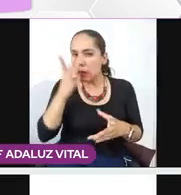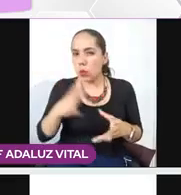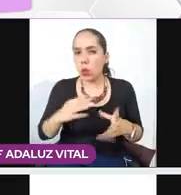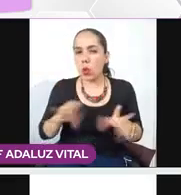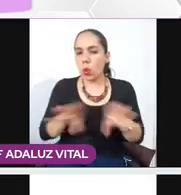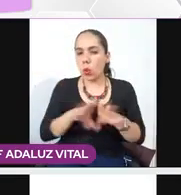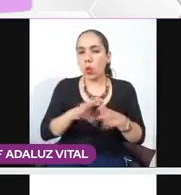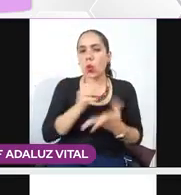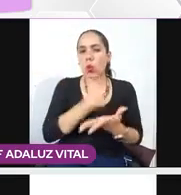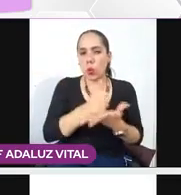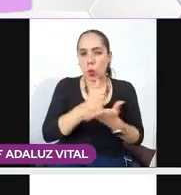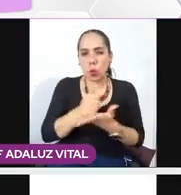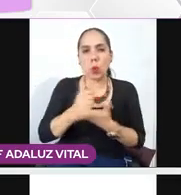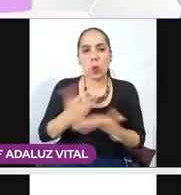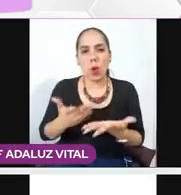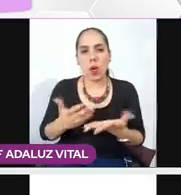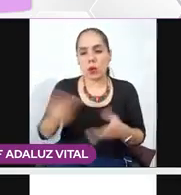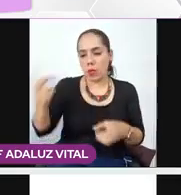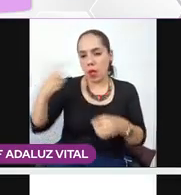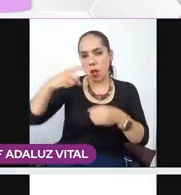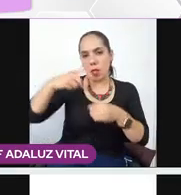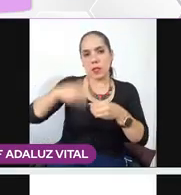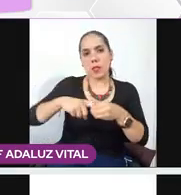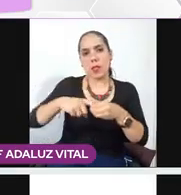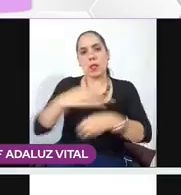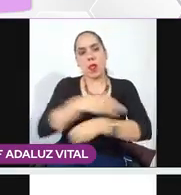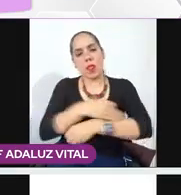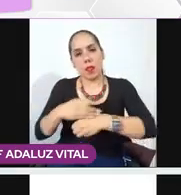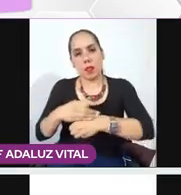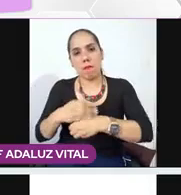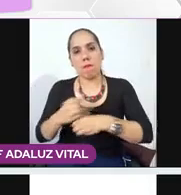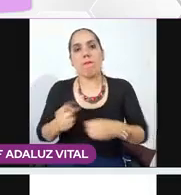Maestra Patti. Sí,